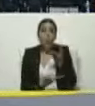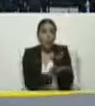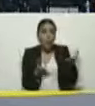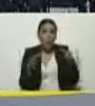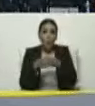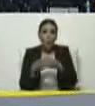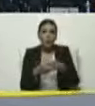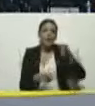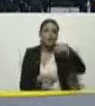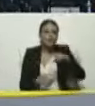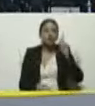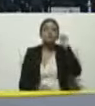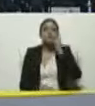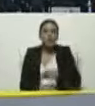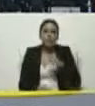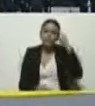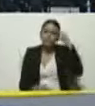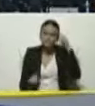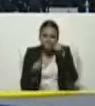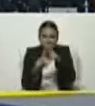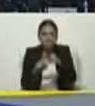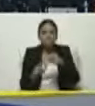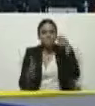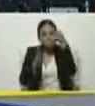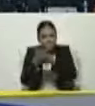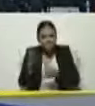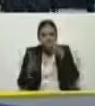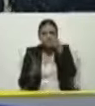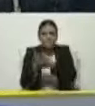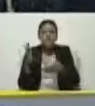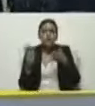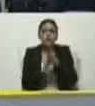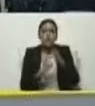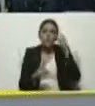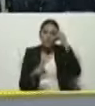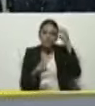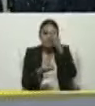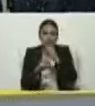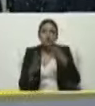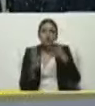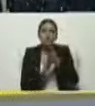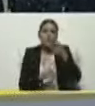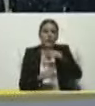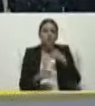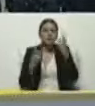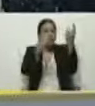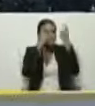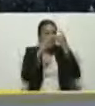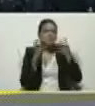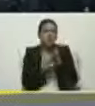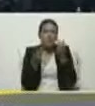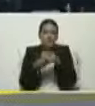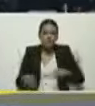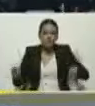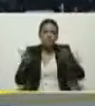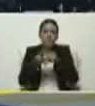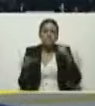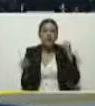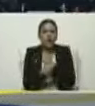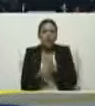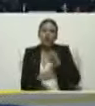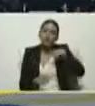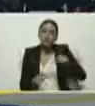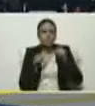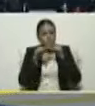Tenemos que perseverar en el concepto y la doctrina, en la formación de los valores. Tenemos que